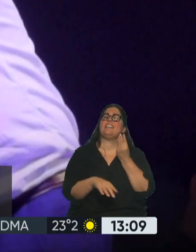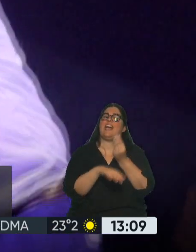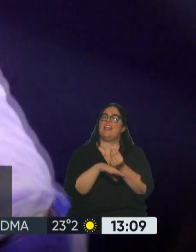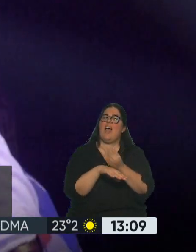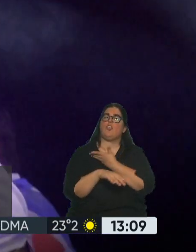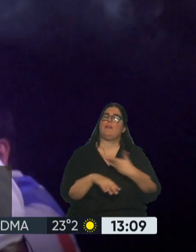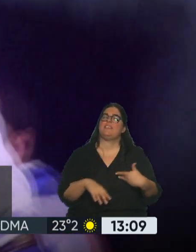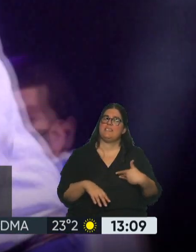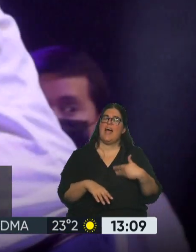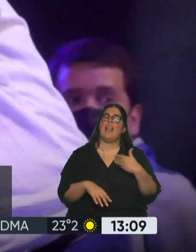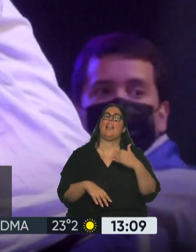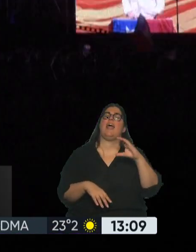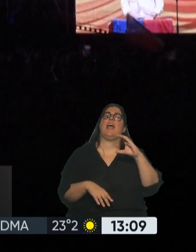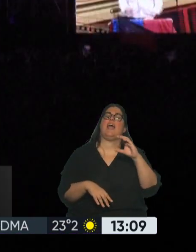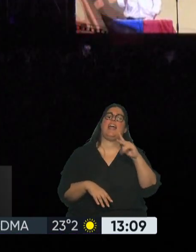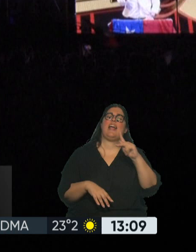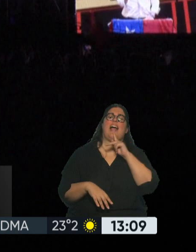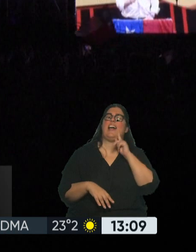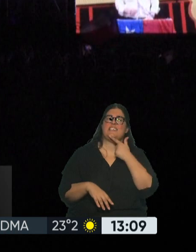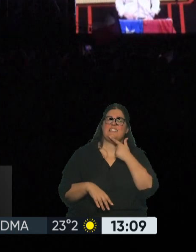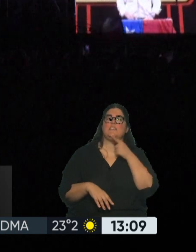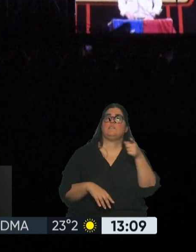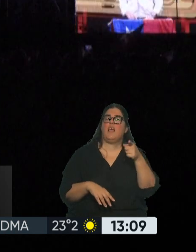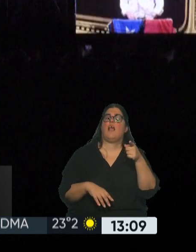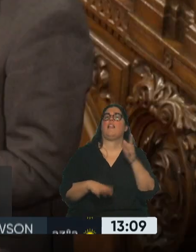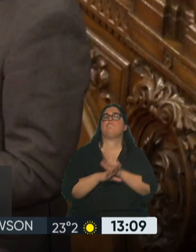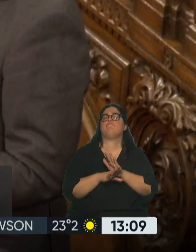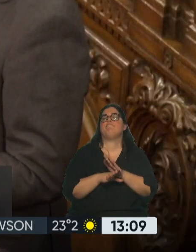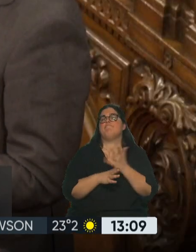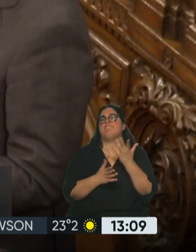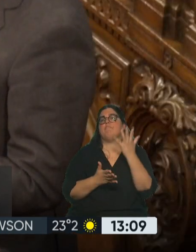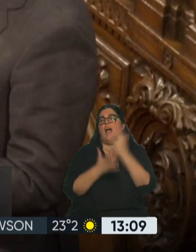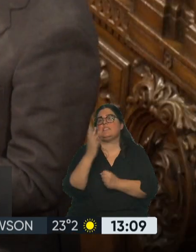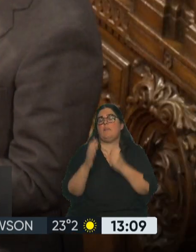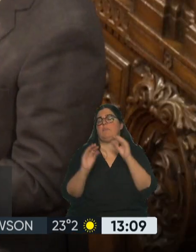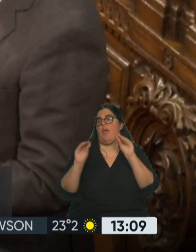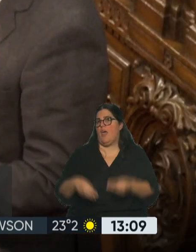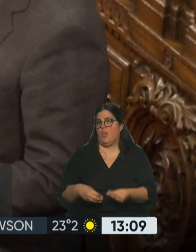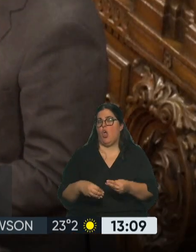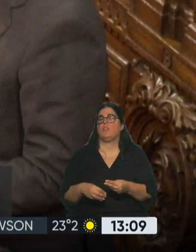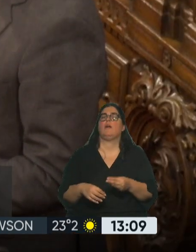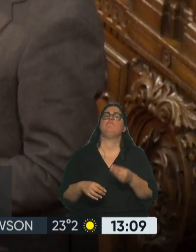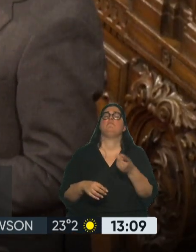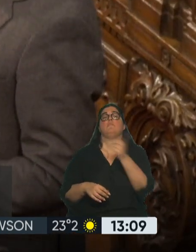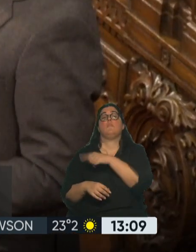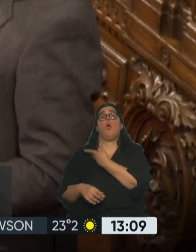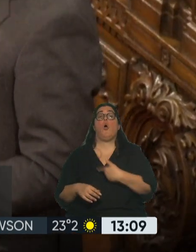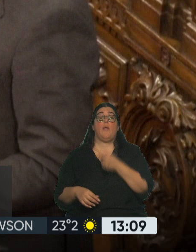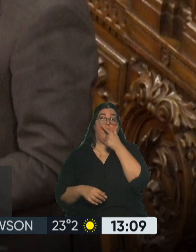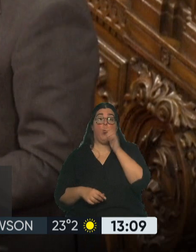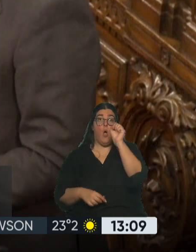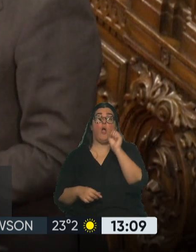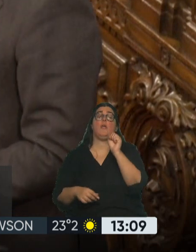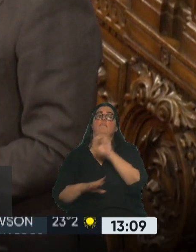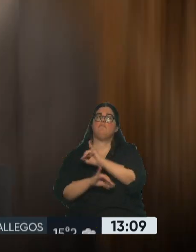presidencial José Antonio Kast acusó recibo de la derrota, el oficialismo encabezado por Gabriel Boric también hizo un